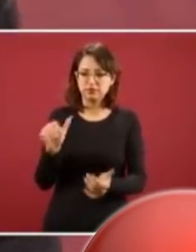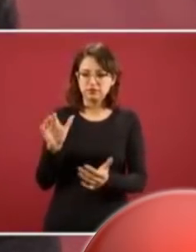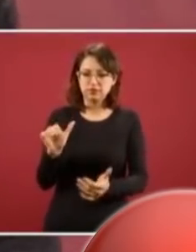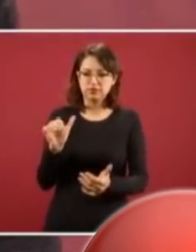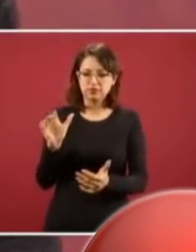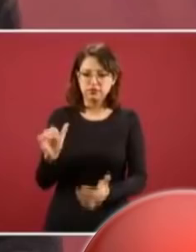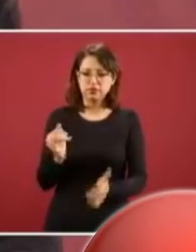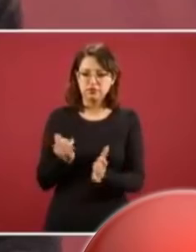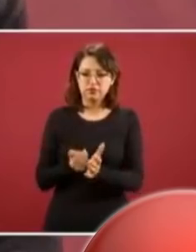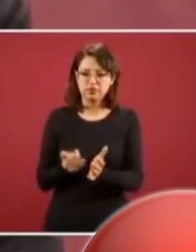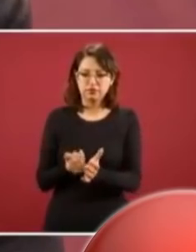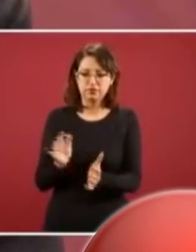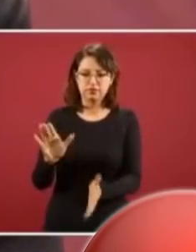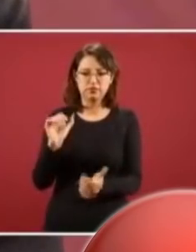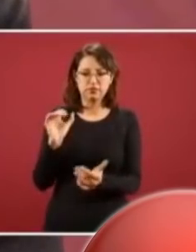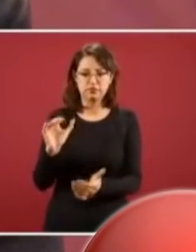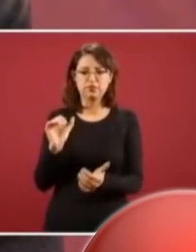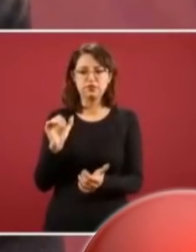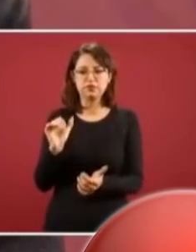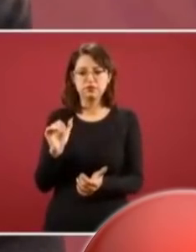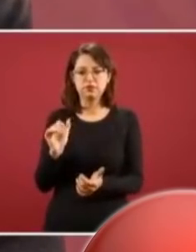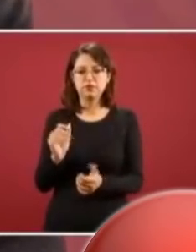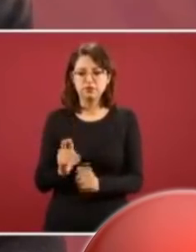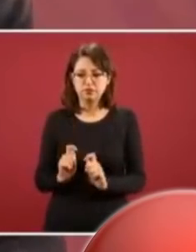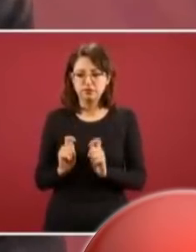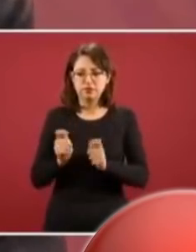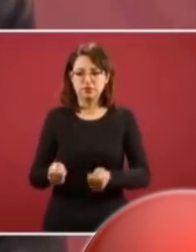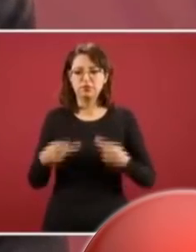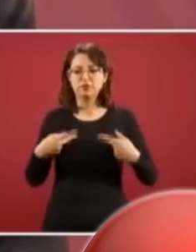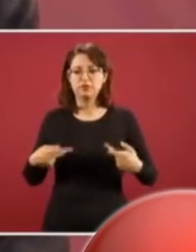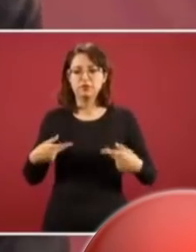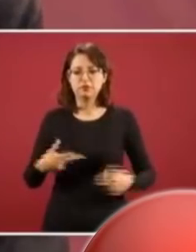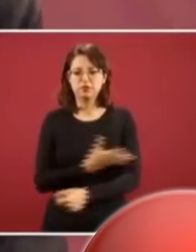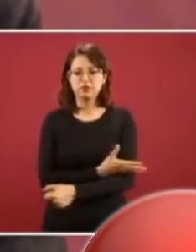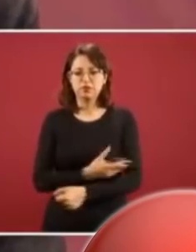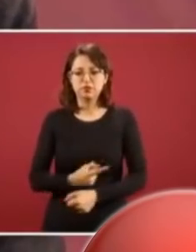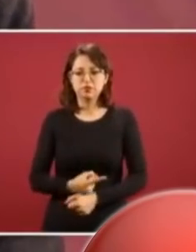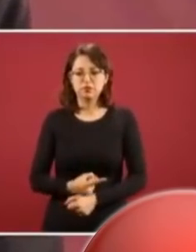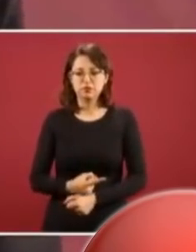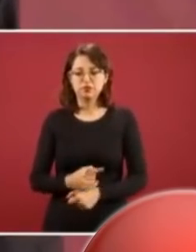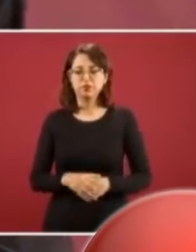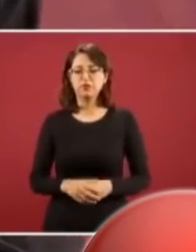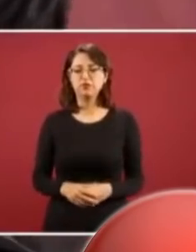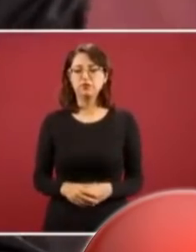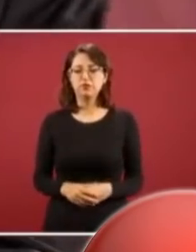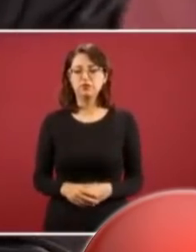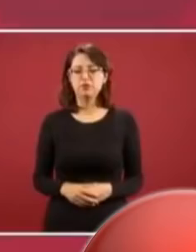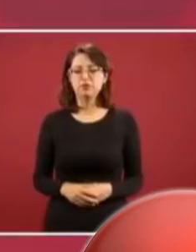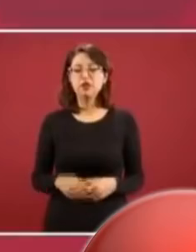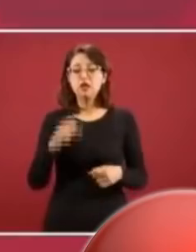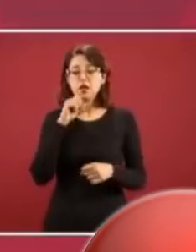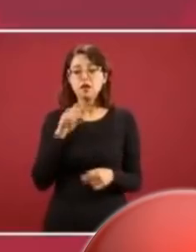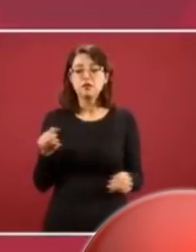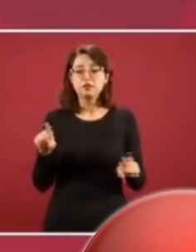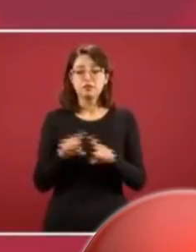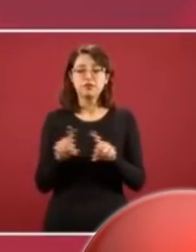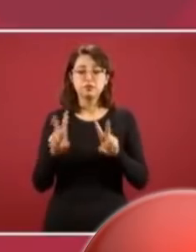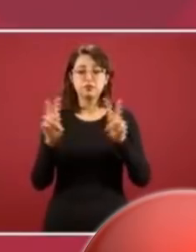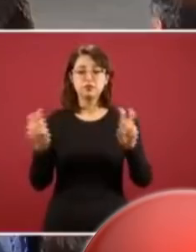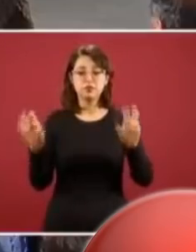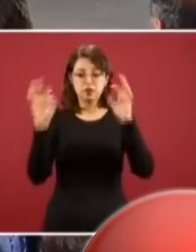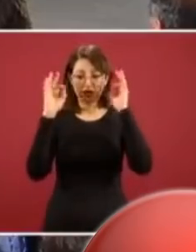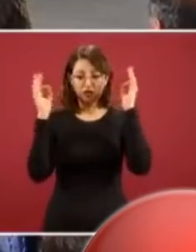de los impuestos a gente honesta. Y lo mismo en lo que tiene que ver con aduana.